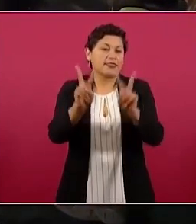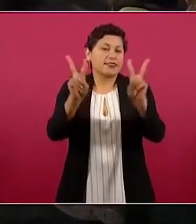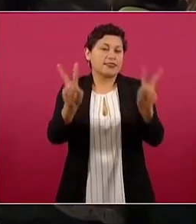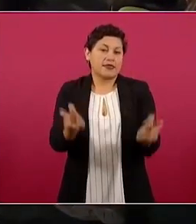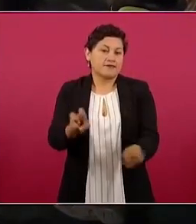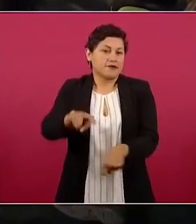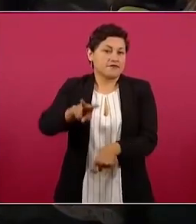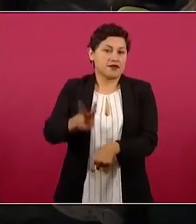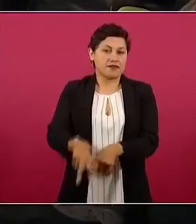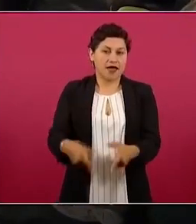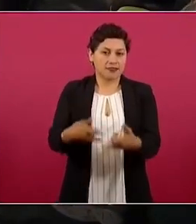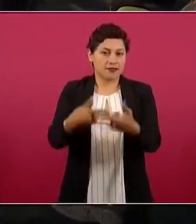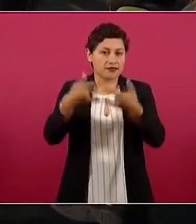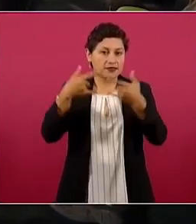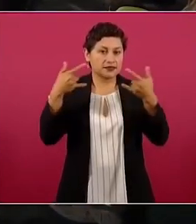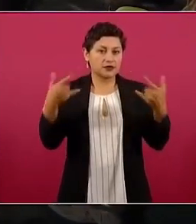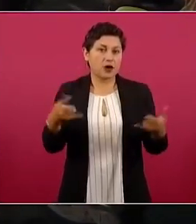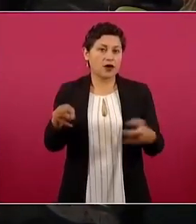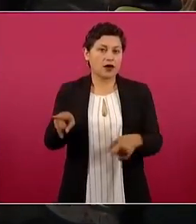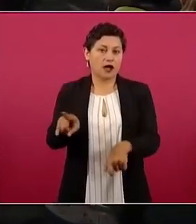histórica,